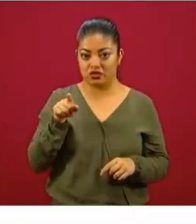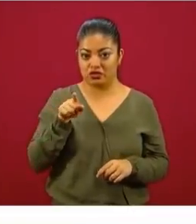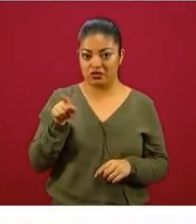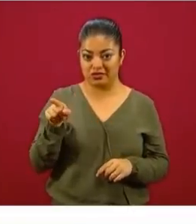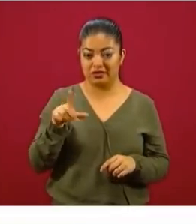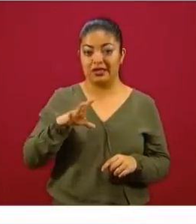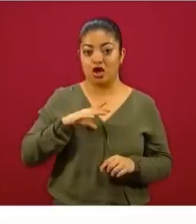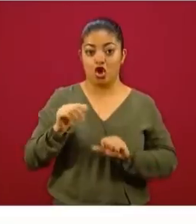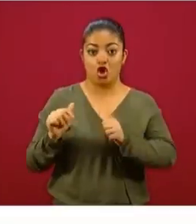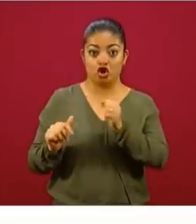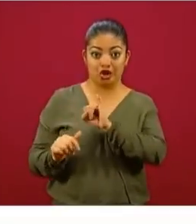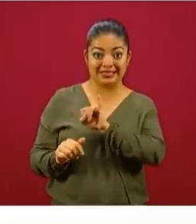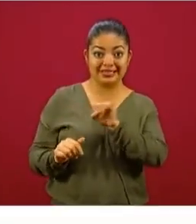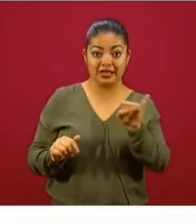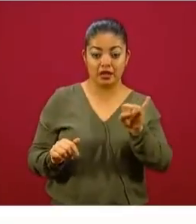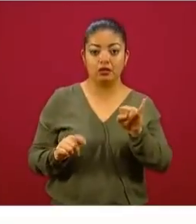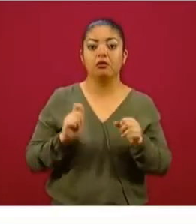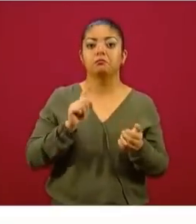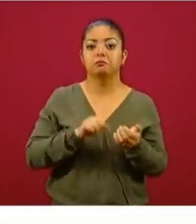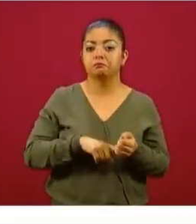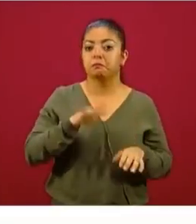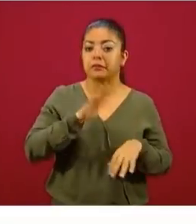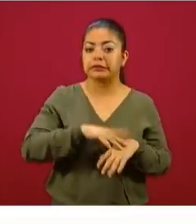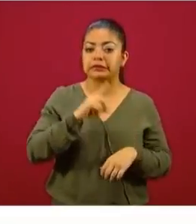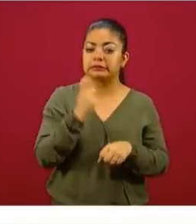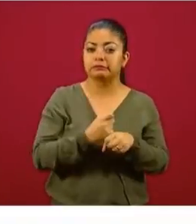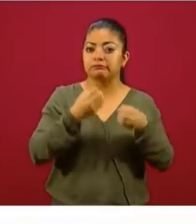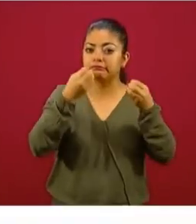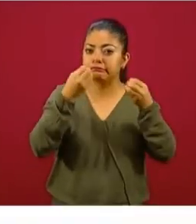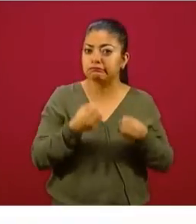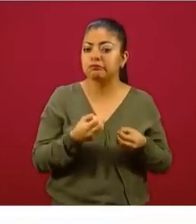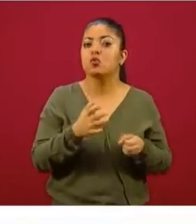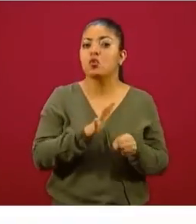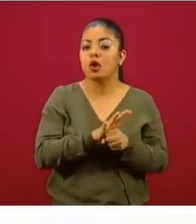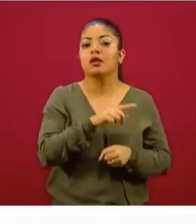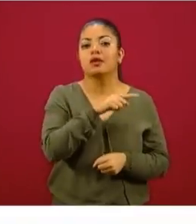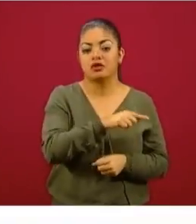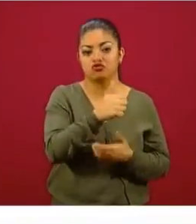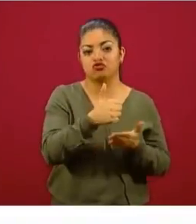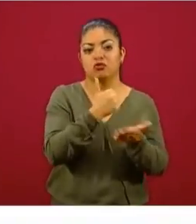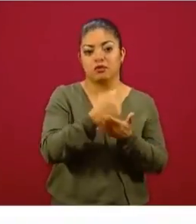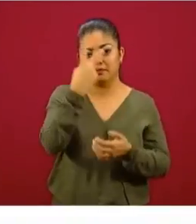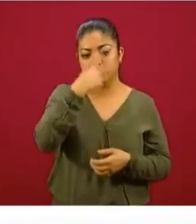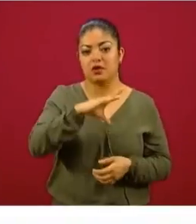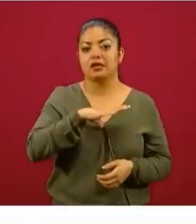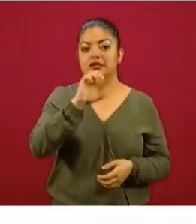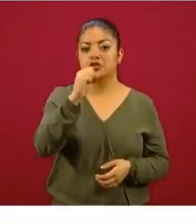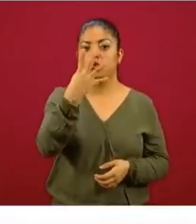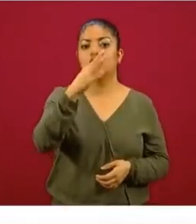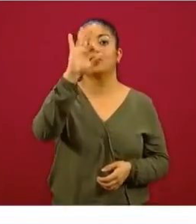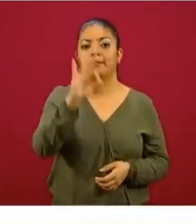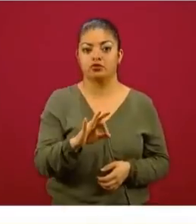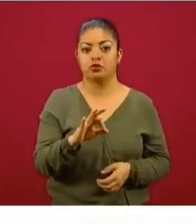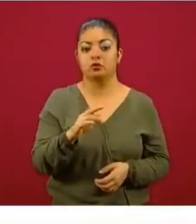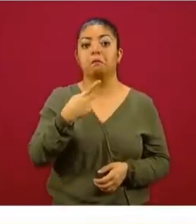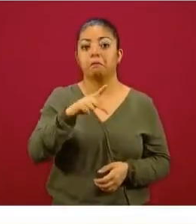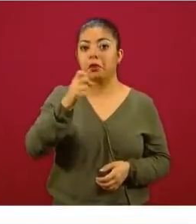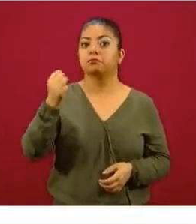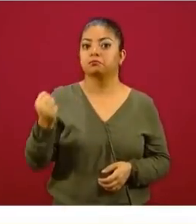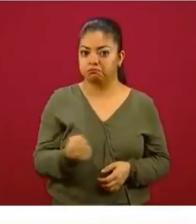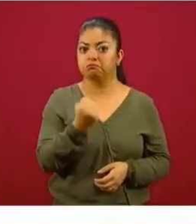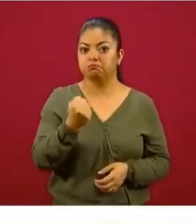y en el lado izquierdo la zona más ocupada es la ciudad de mexico que tiene 64 por ciento de ocupación pero afortunadamente